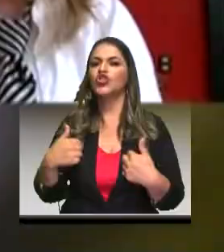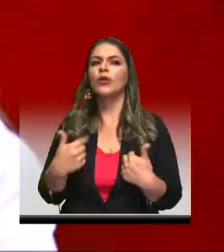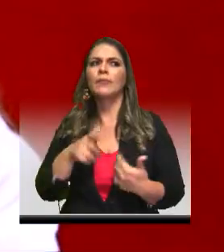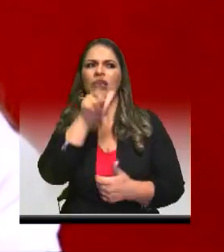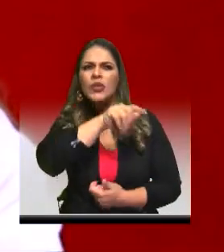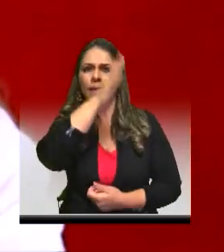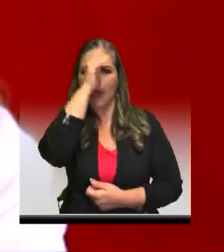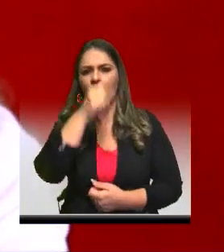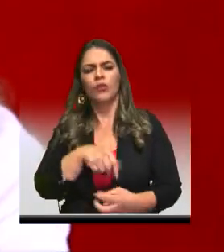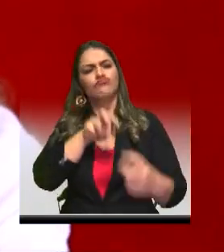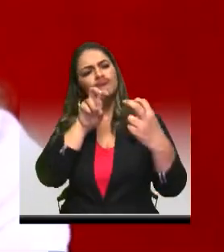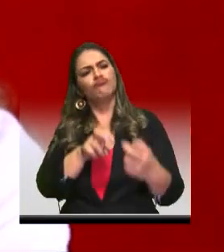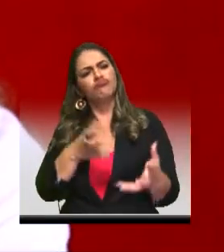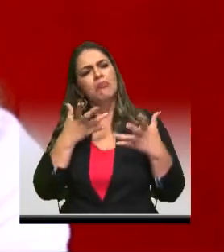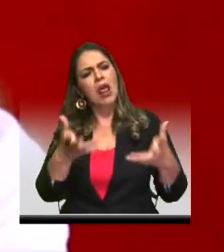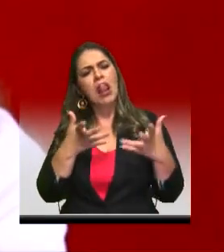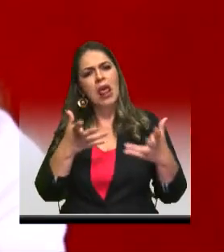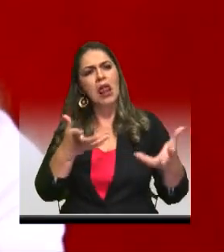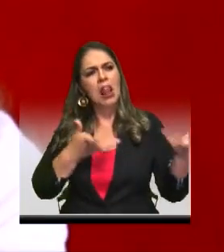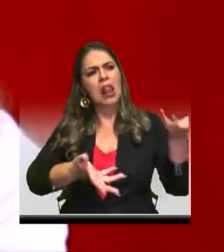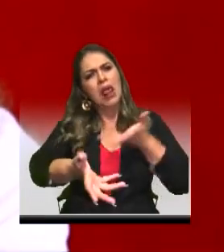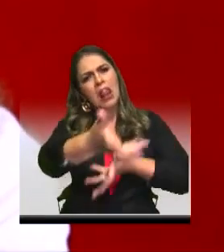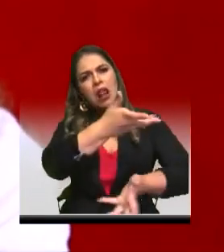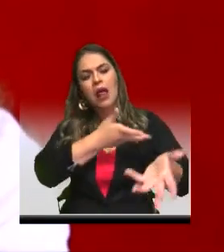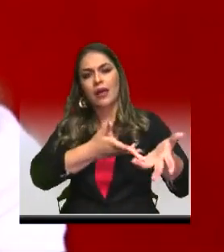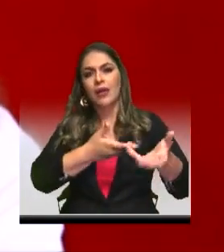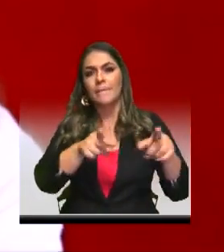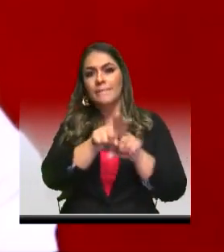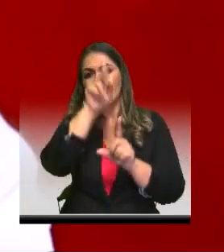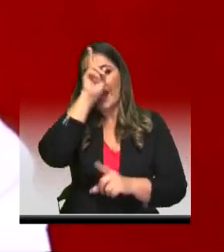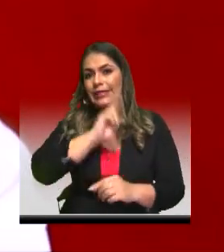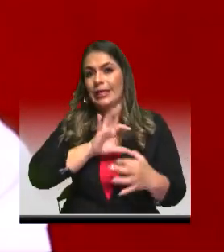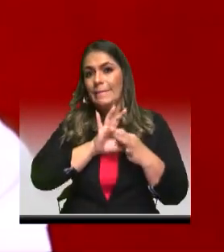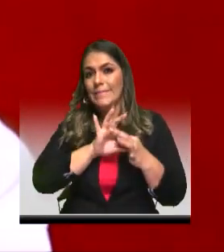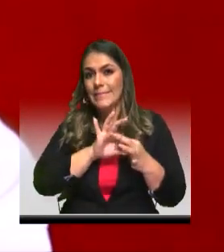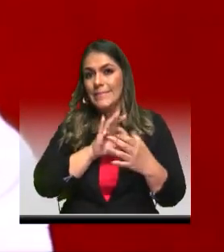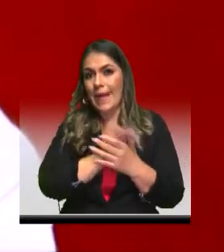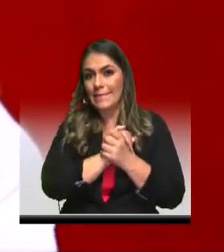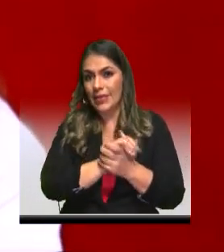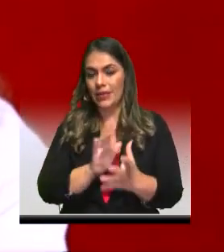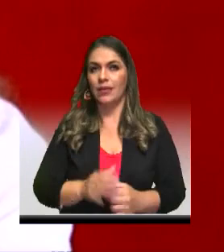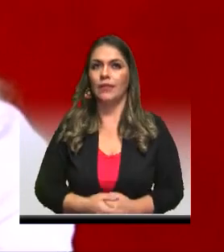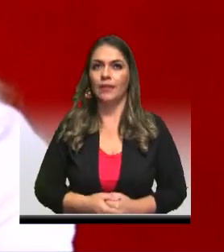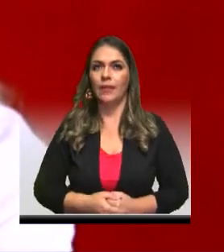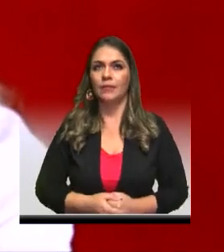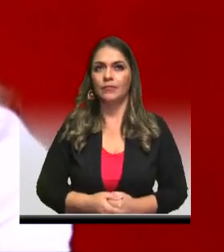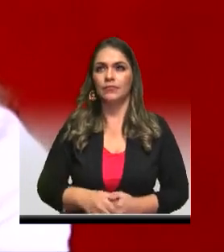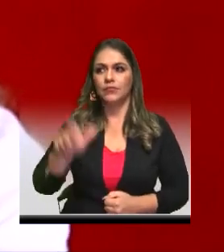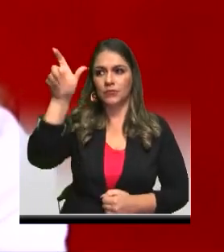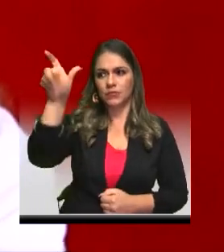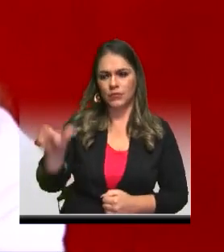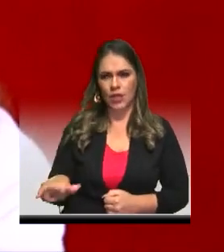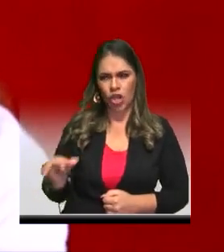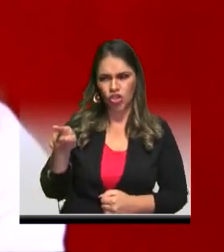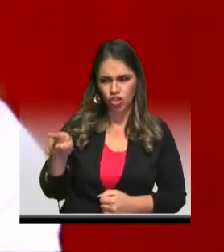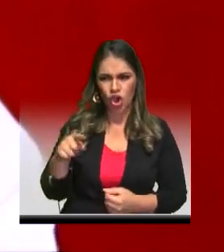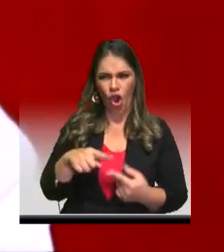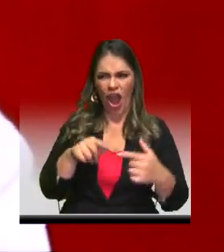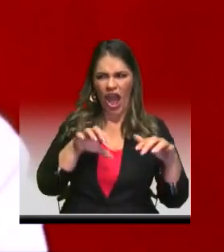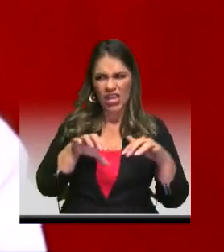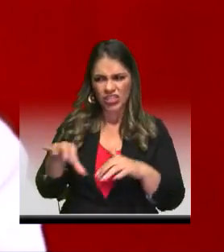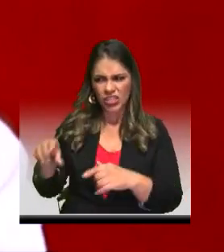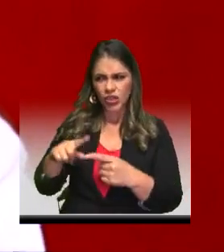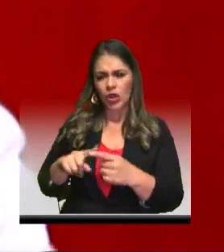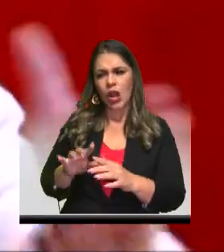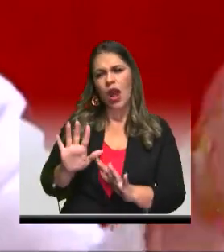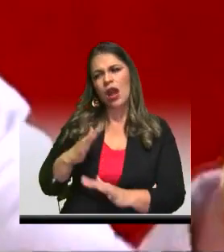un café. Entonces, es esta parte de decir, no se me olvida con quién estoy. Y no vine aquí a justificar sus actos y tampoco